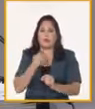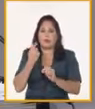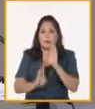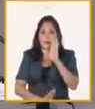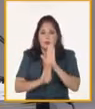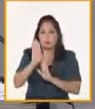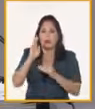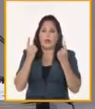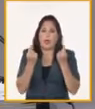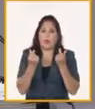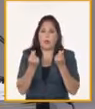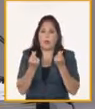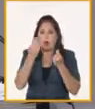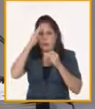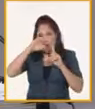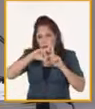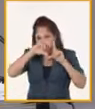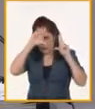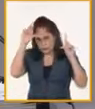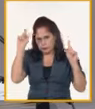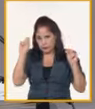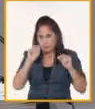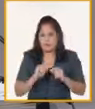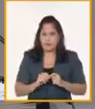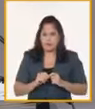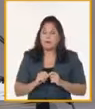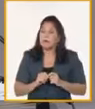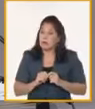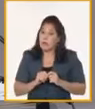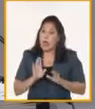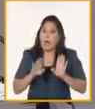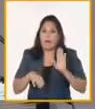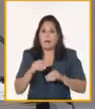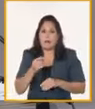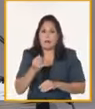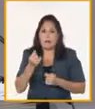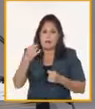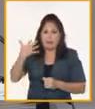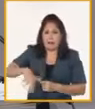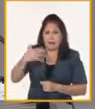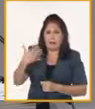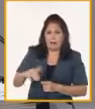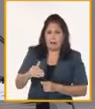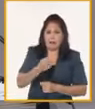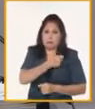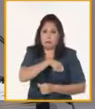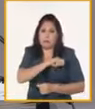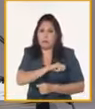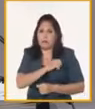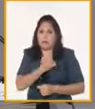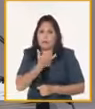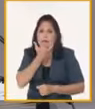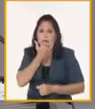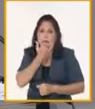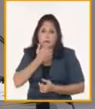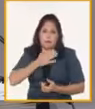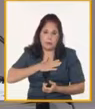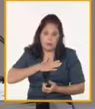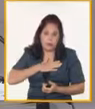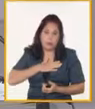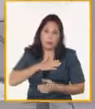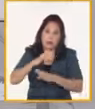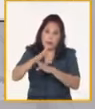macroeconómica en nuestro en nuestro país Entonces estos altos déficit Fiscales no solo por los actores económicos no estatales por todos los